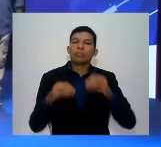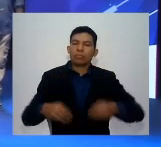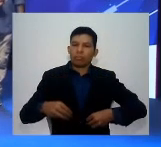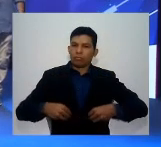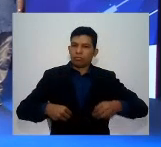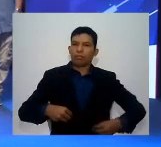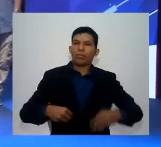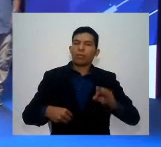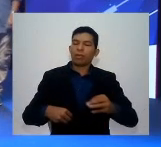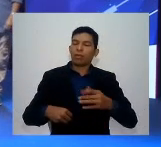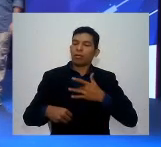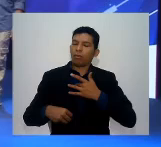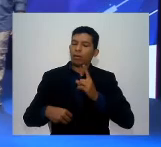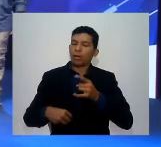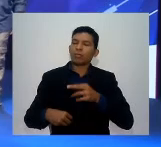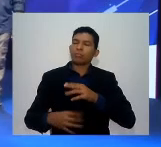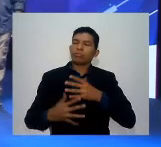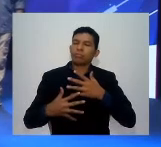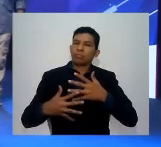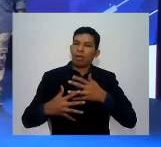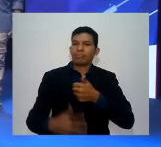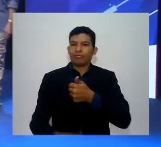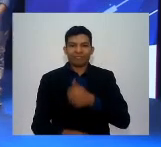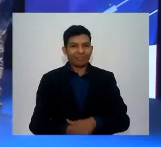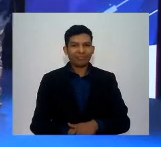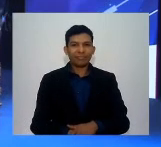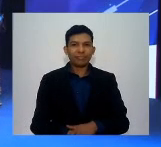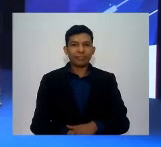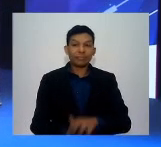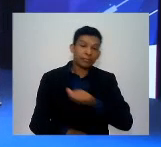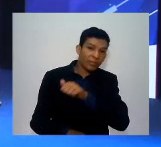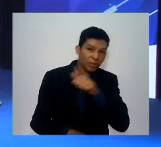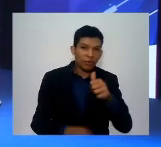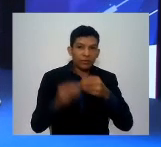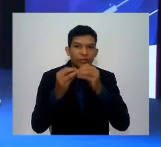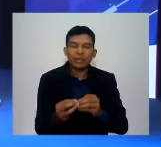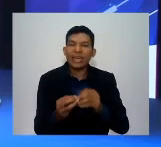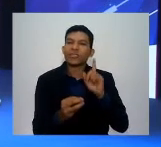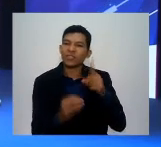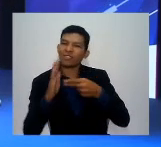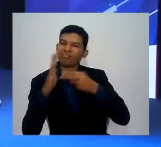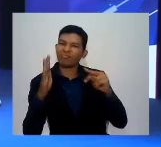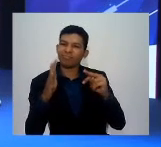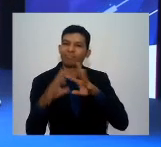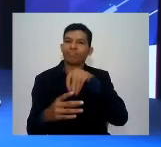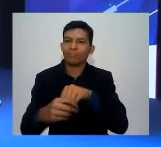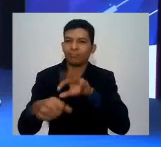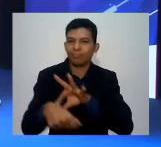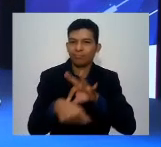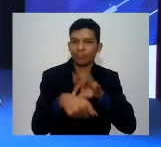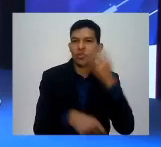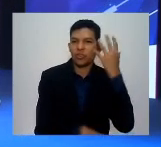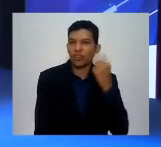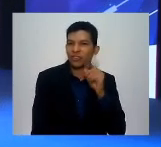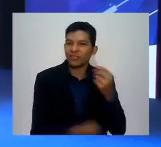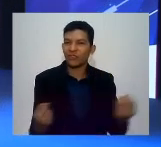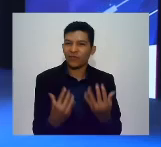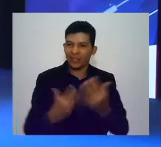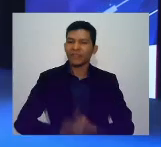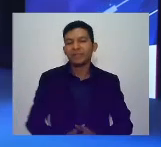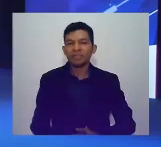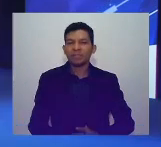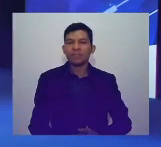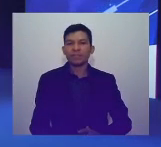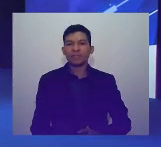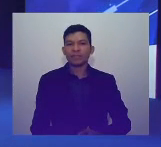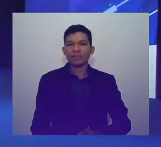lesiones, de eventos inflamatorios en deportistas. ¿Listo? Y la termografía también funciona con cámaras infrarrojas que pueden detectar los